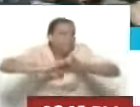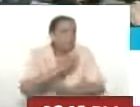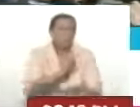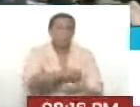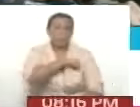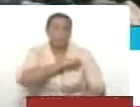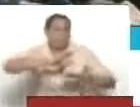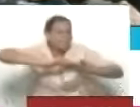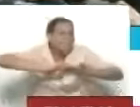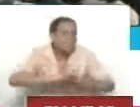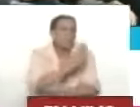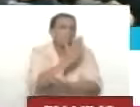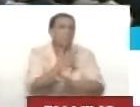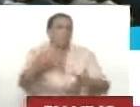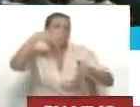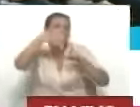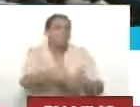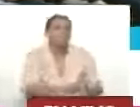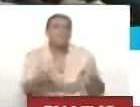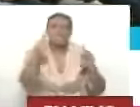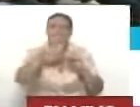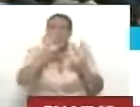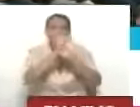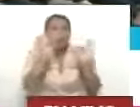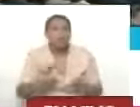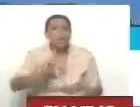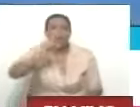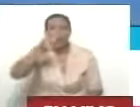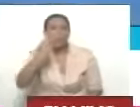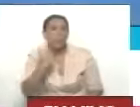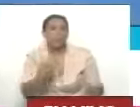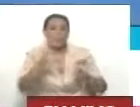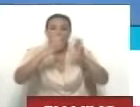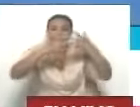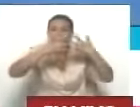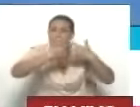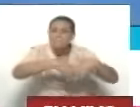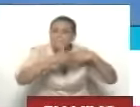Nos quieren imponer un sistema tipo compañía guipuzcoana.